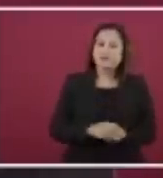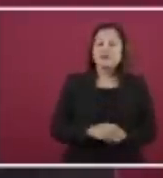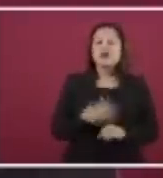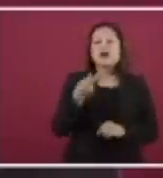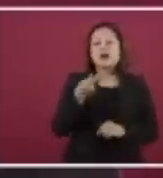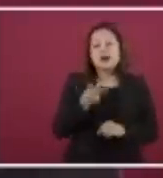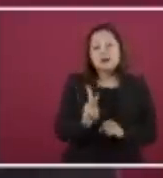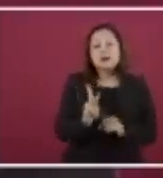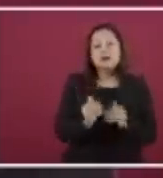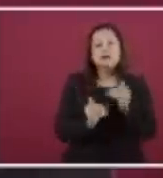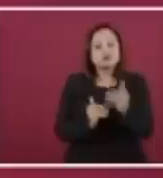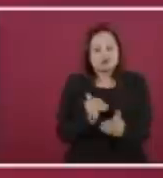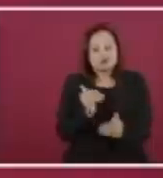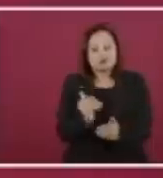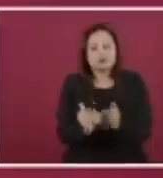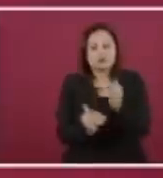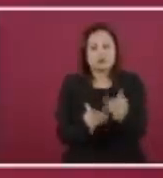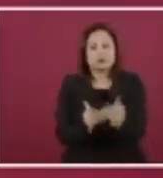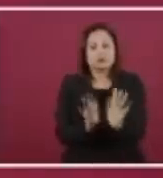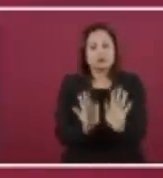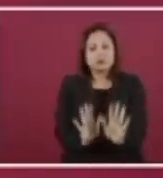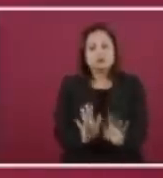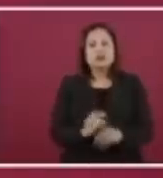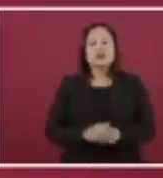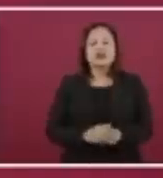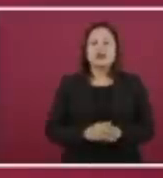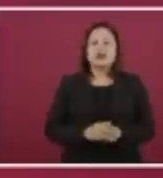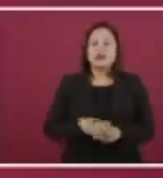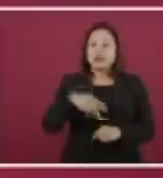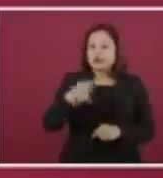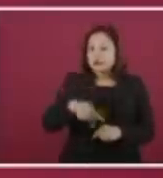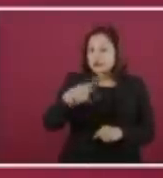estamos, desgraciadamente, muy atrasados,